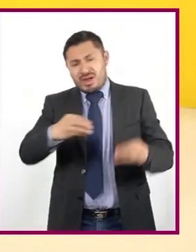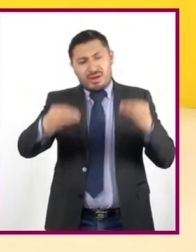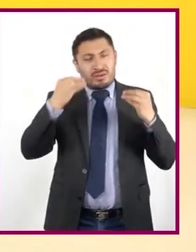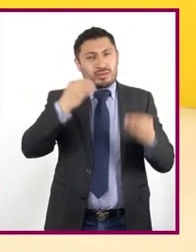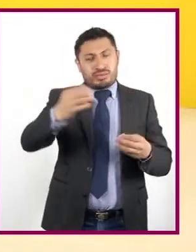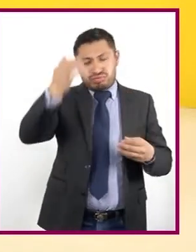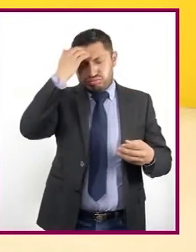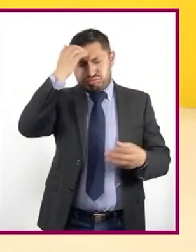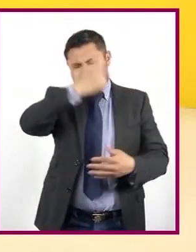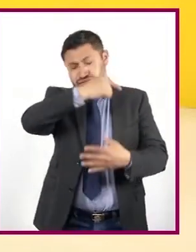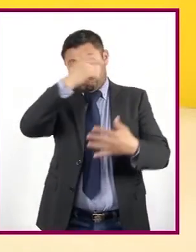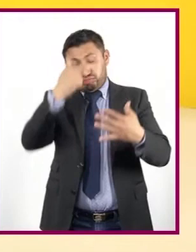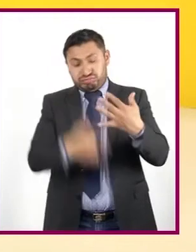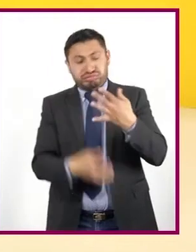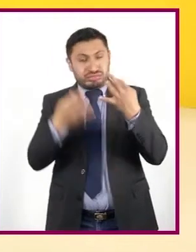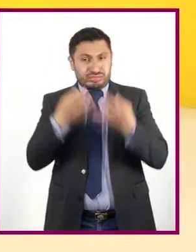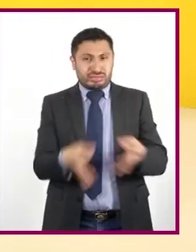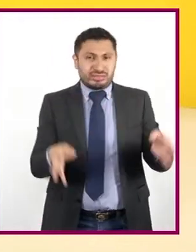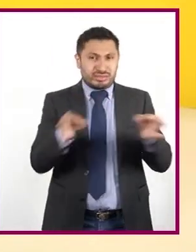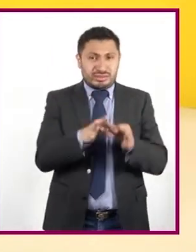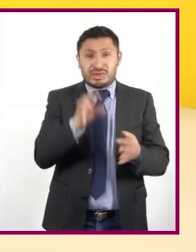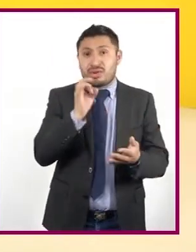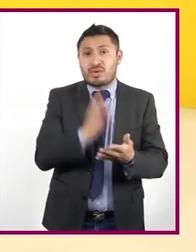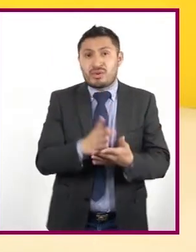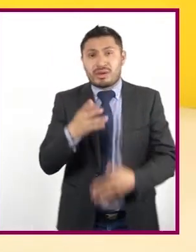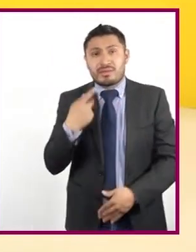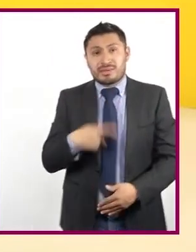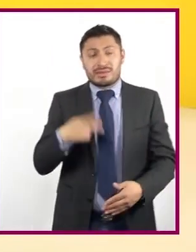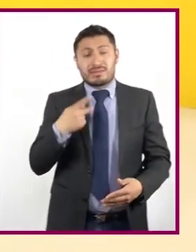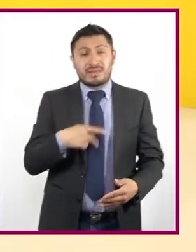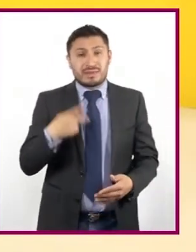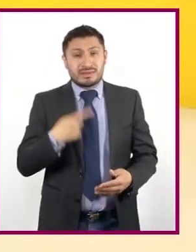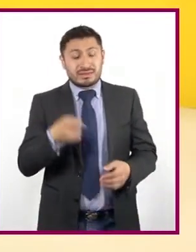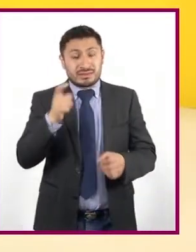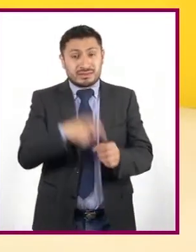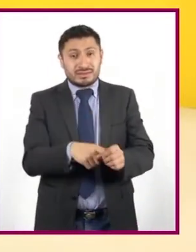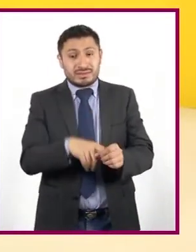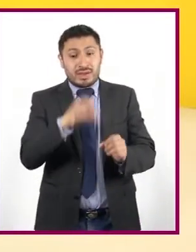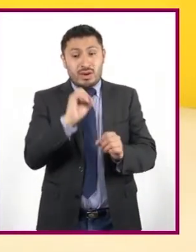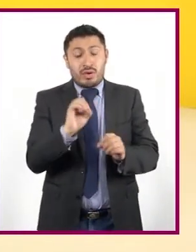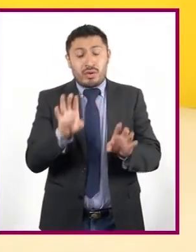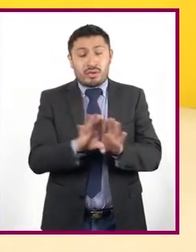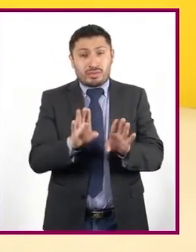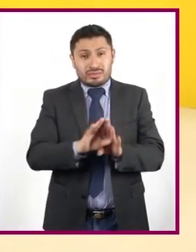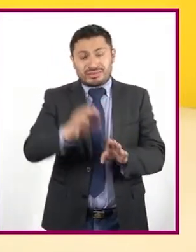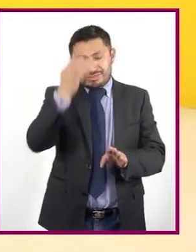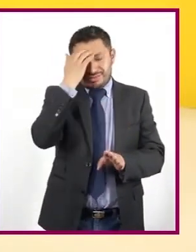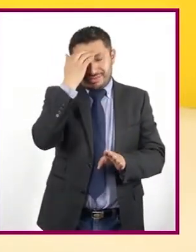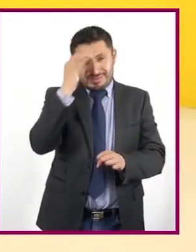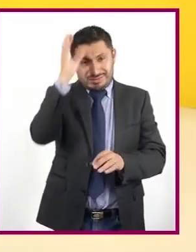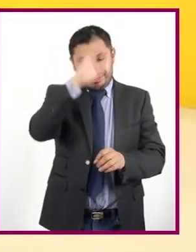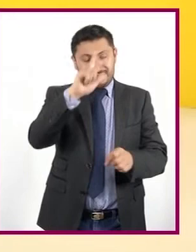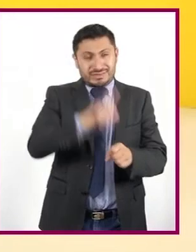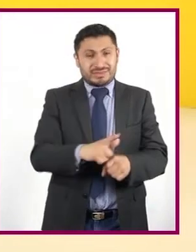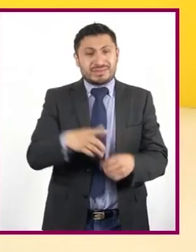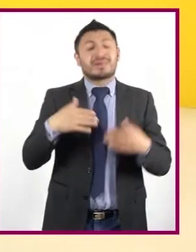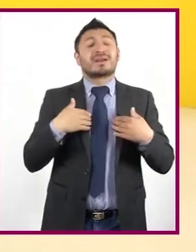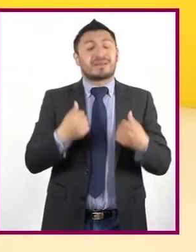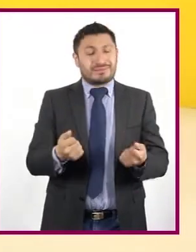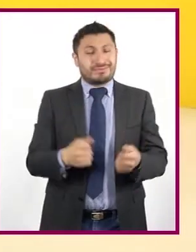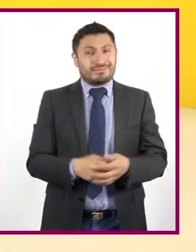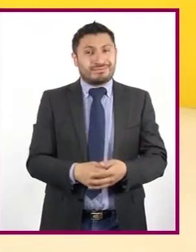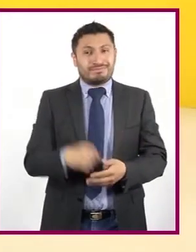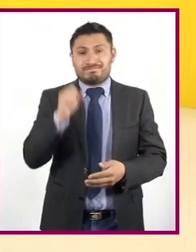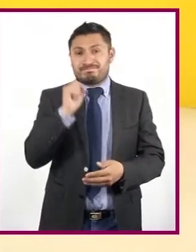conocimientos importantes, que solo quienes pertenecen a ella o se permiten conocerla pueden comprender.